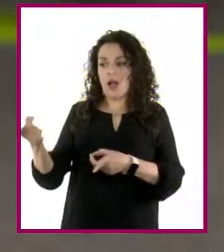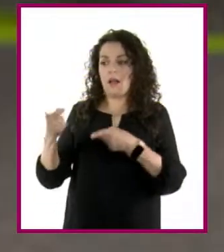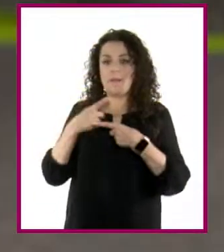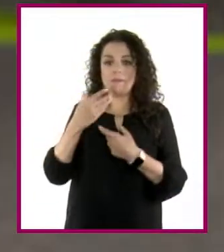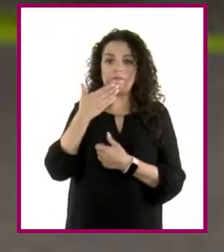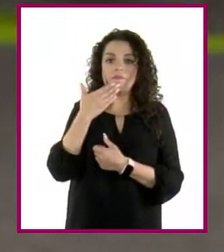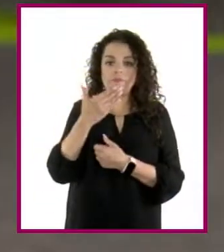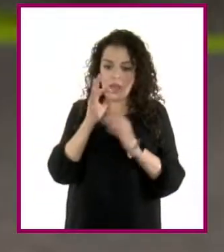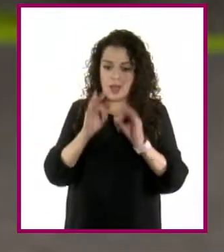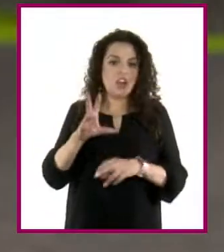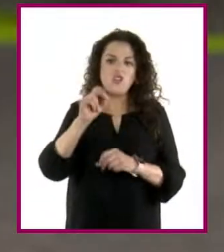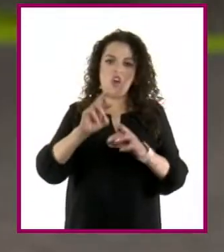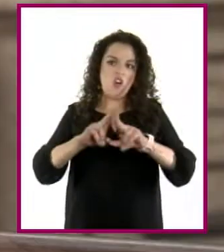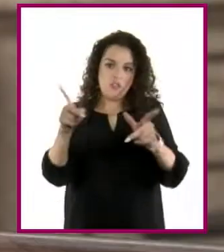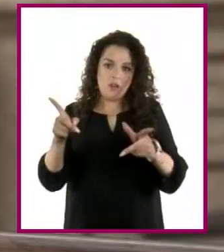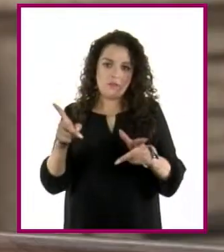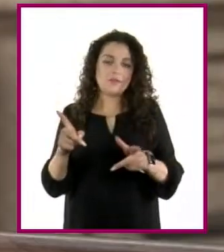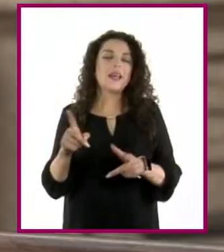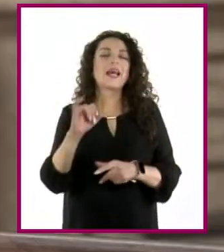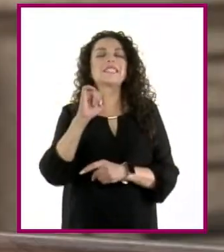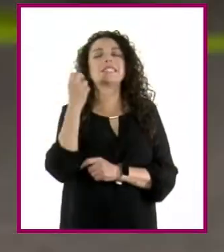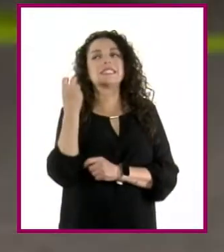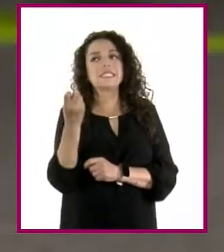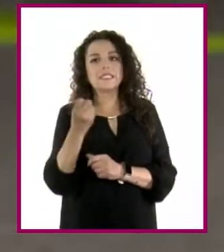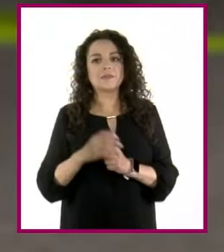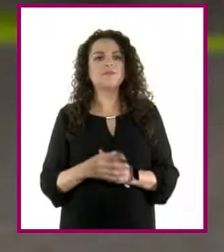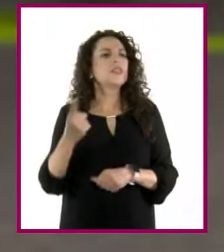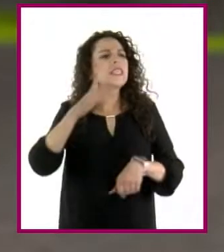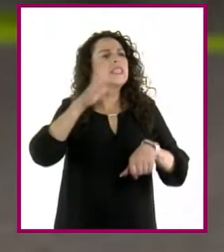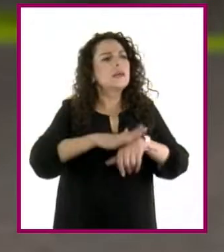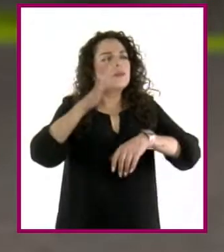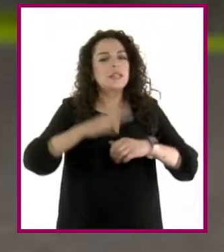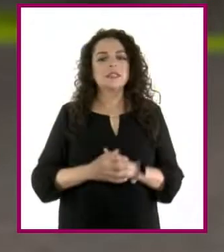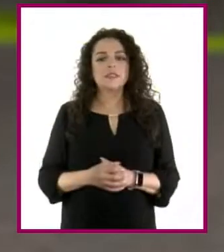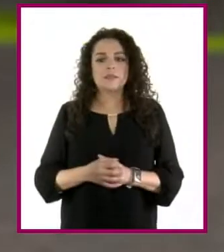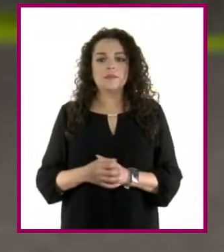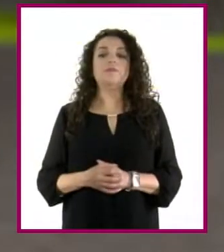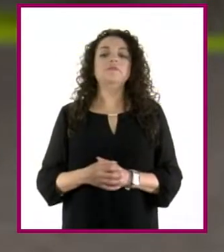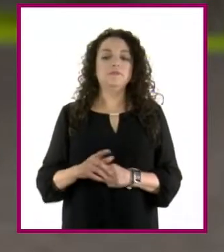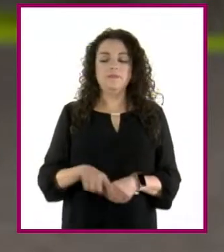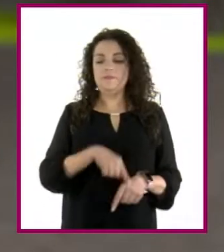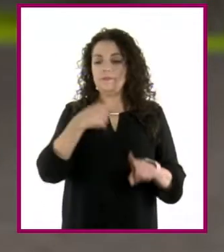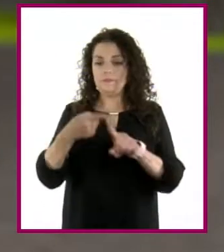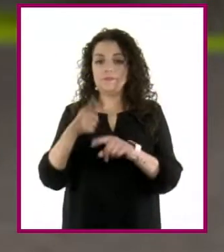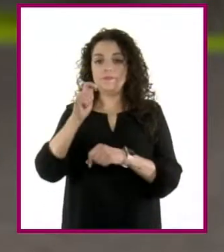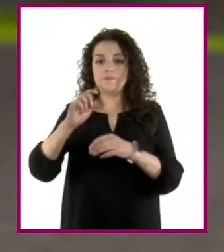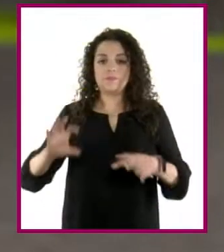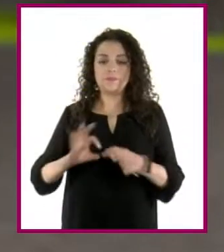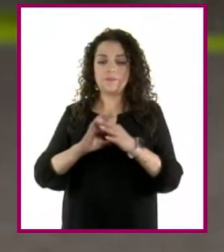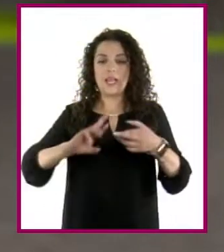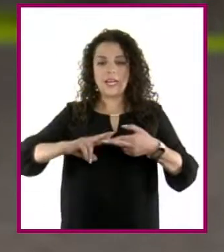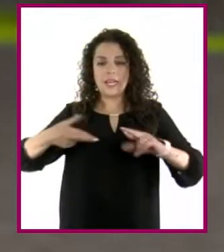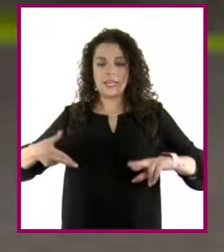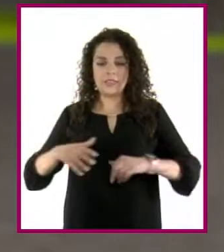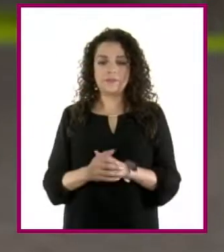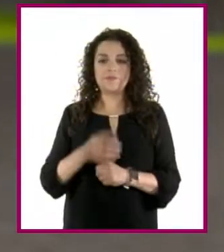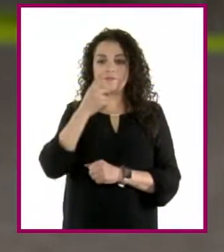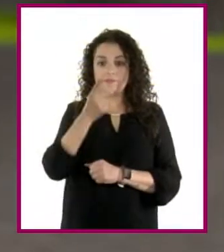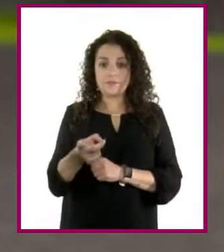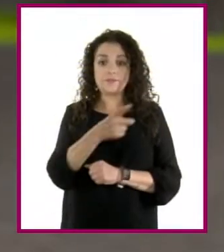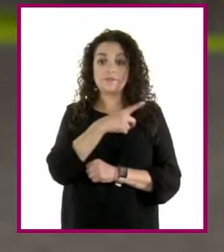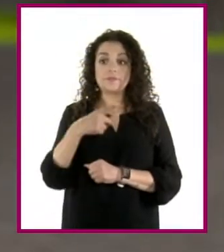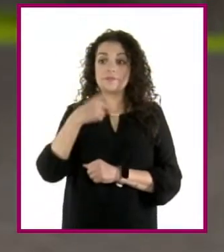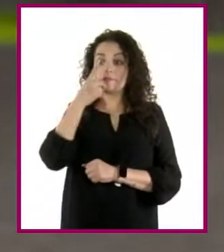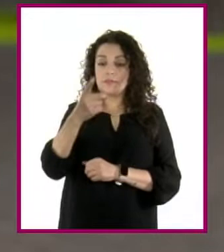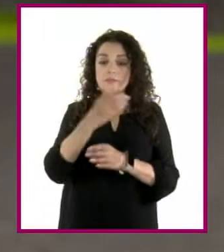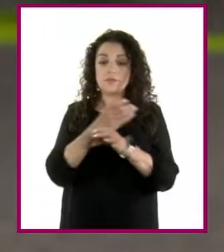rota. ¡Ándale! ¿Y qué más? Luego va la máxima de relación, que nos dice que debemos decir cosas que